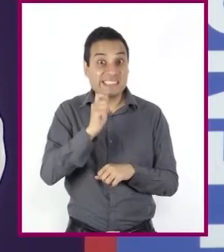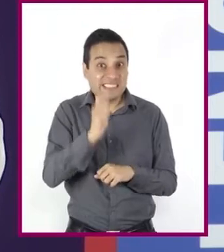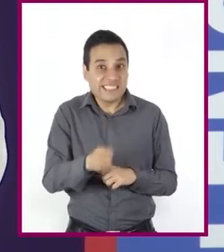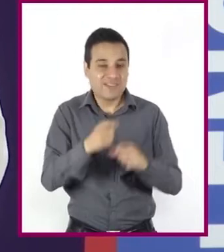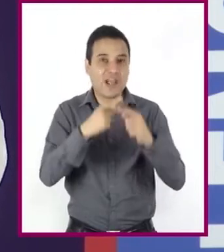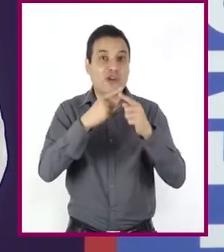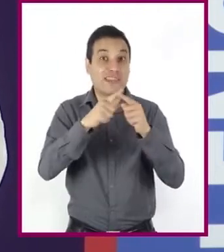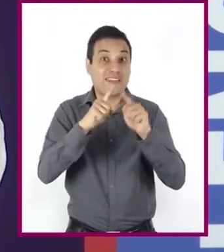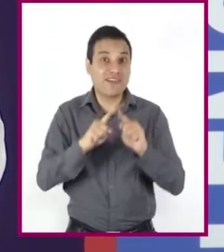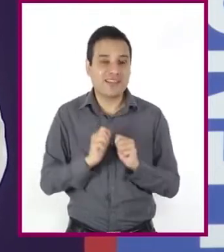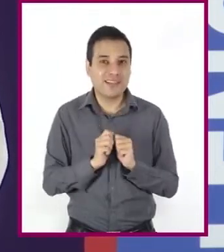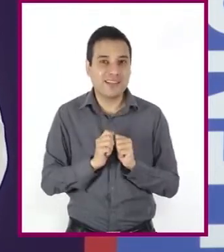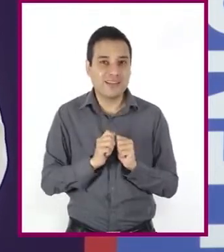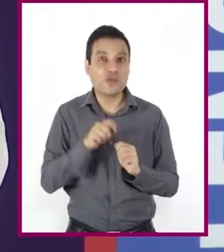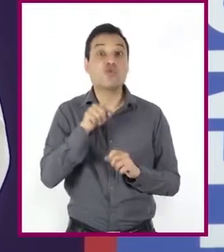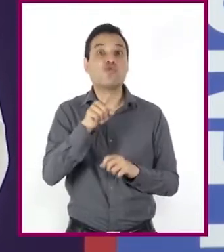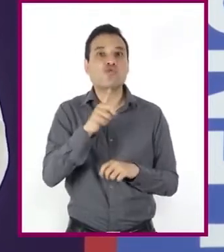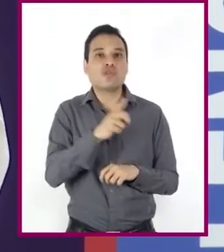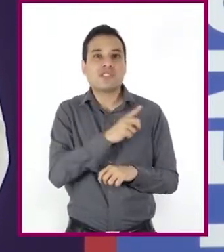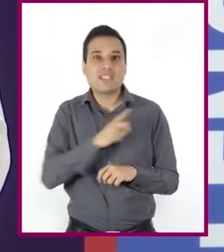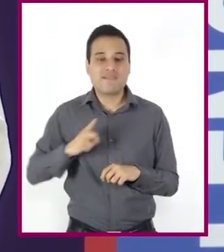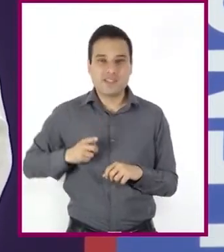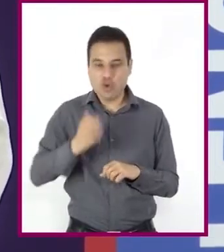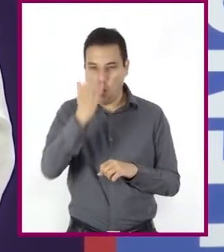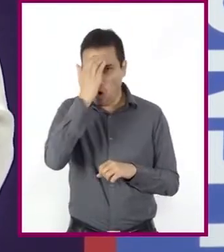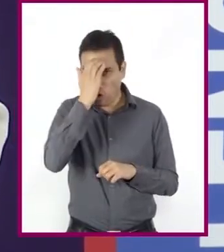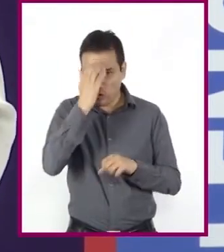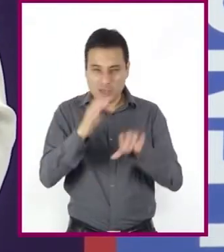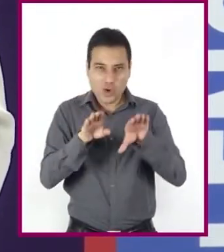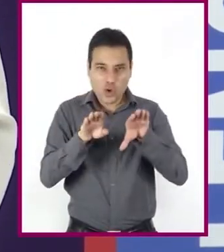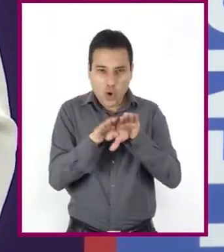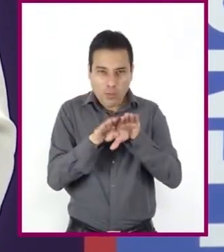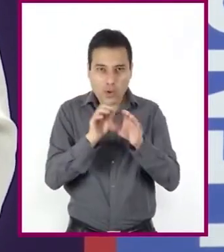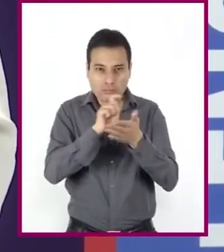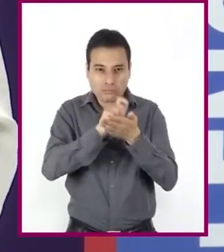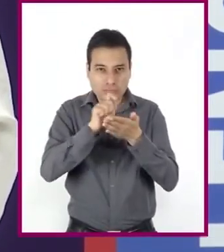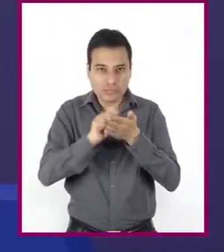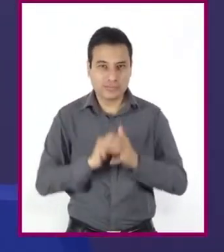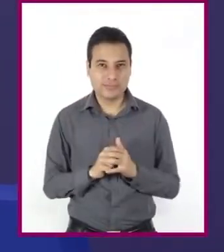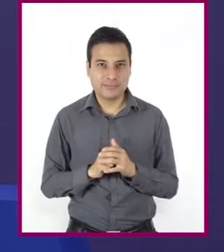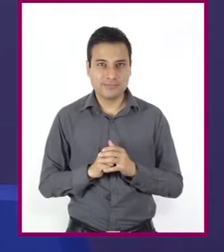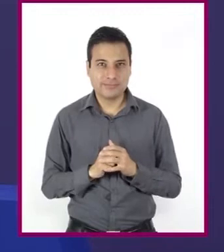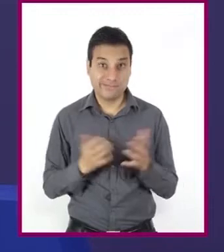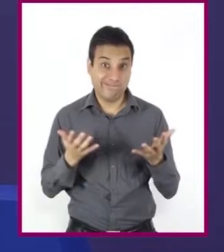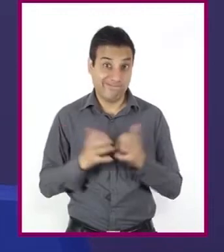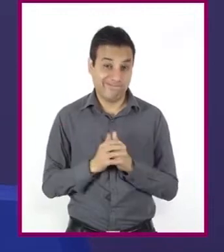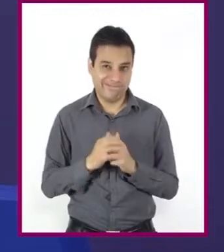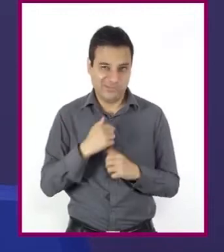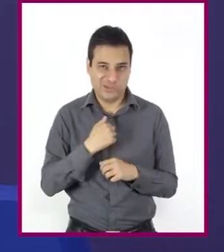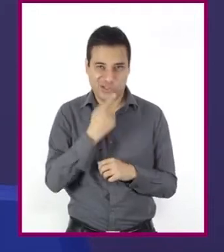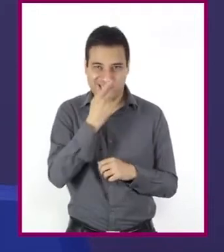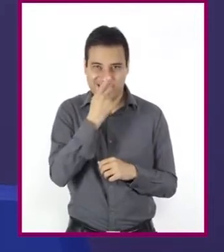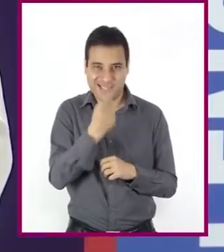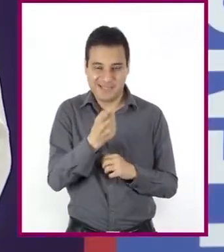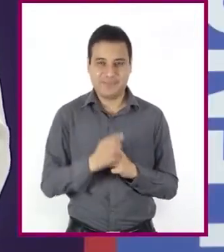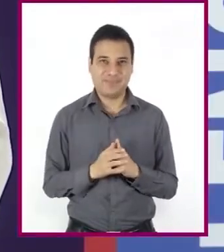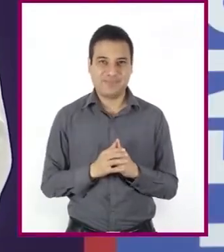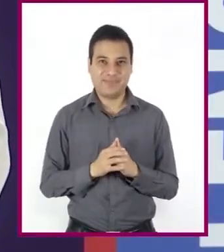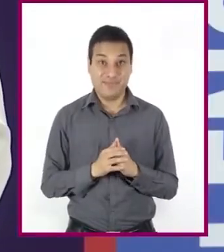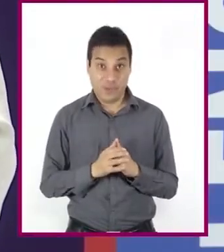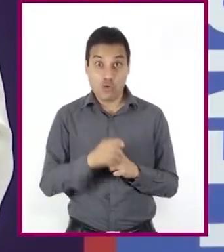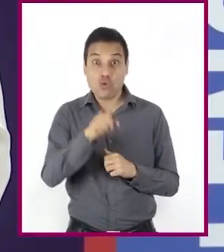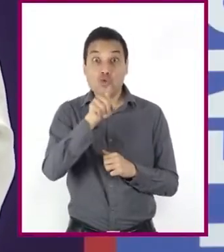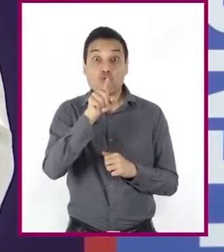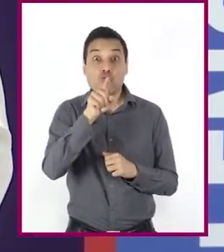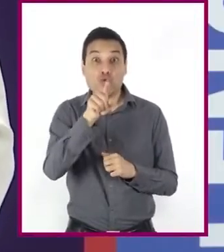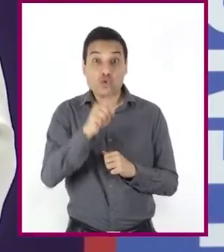más grande es conocer cuáles son los signos de puntuación y cómo utilizarlos, pues como ya mencionamos antes, si nosotros